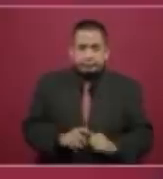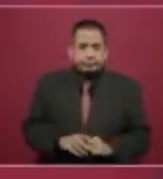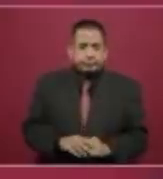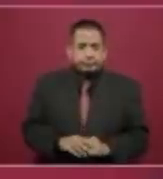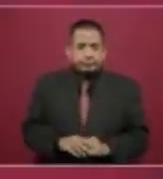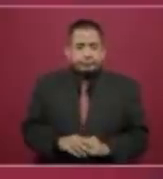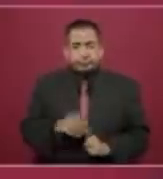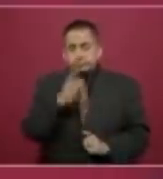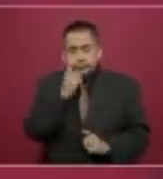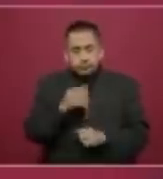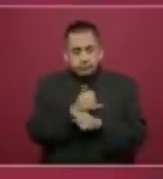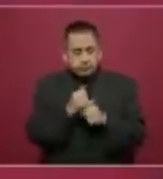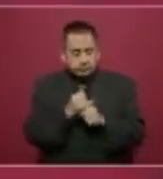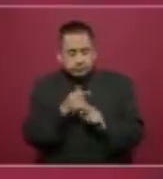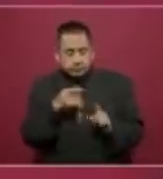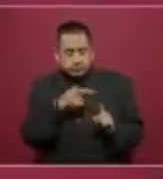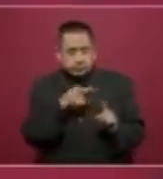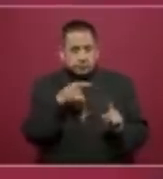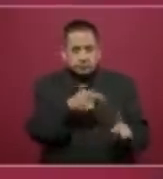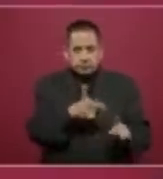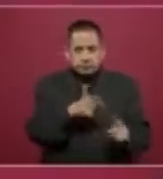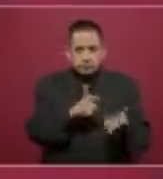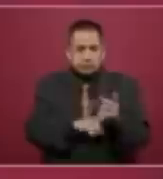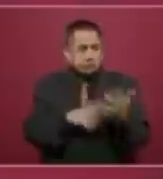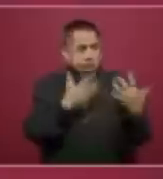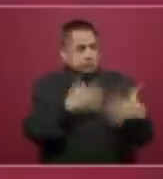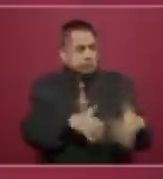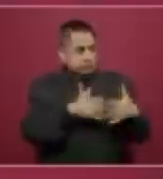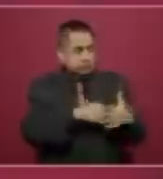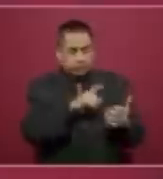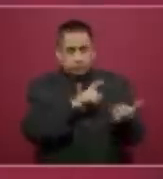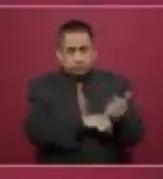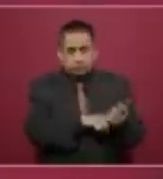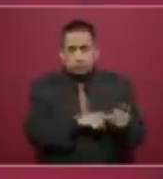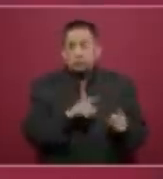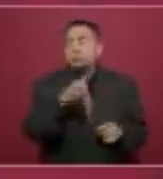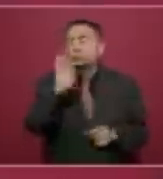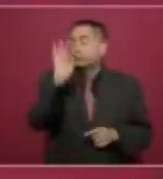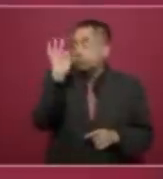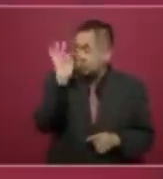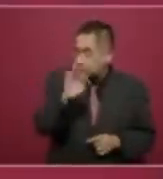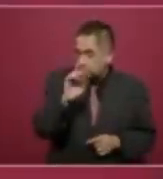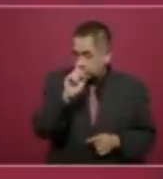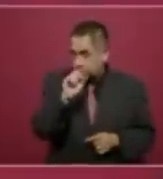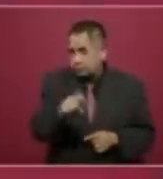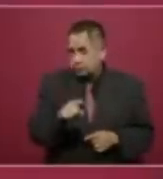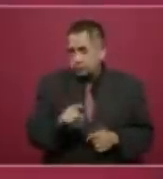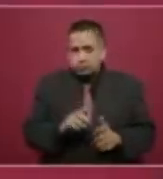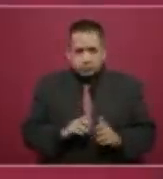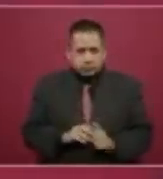que lleva a que una de estas empresas incluso